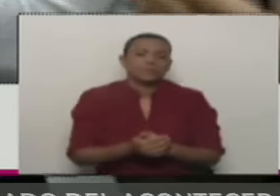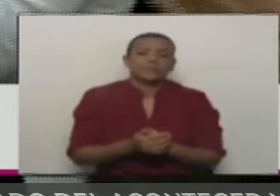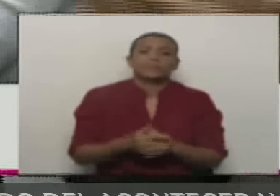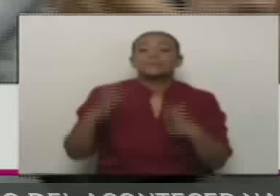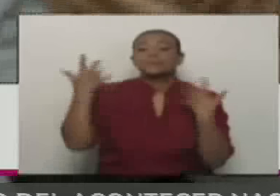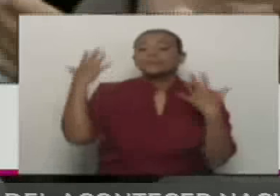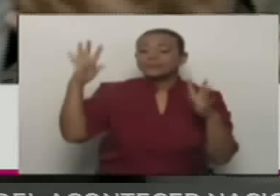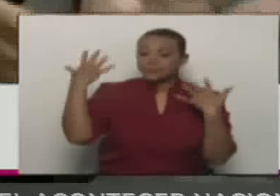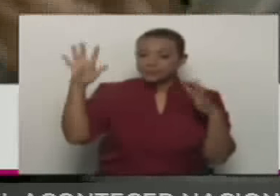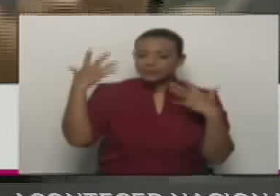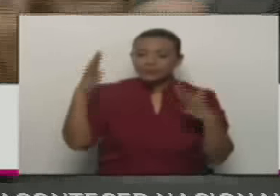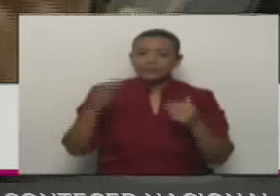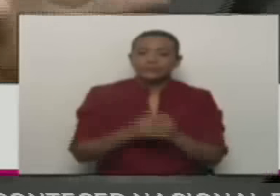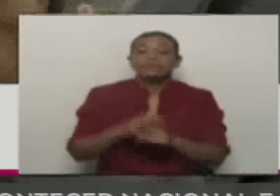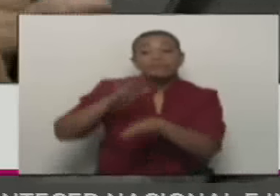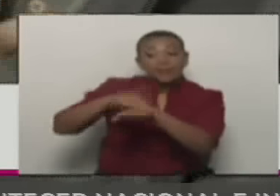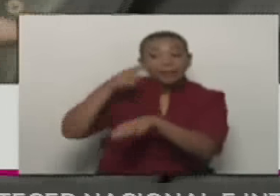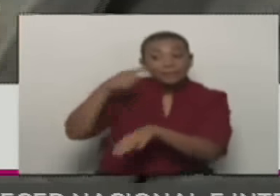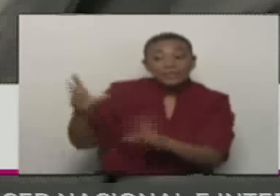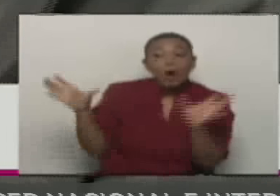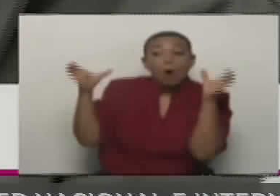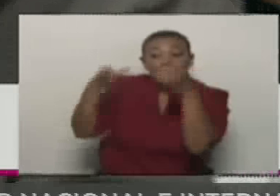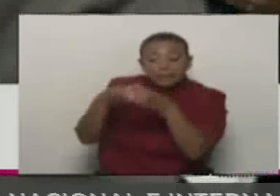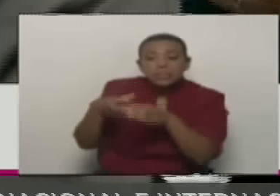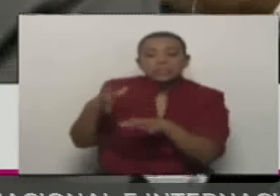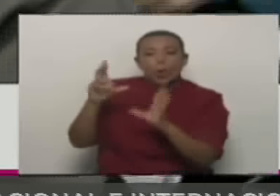Bueno, justamente, Miguel, hablando de organización,